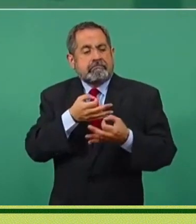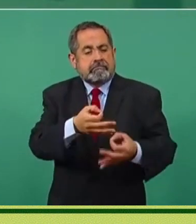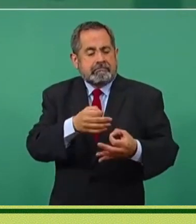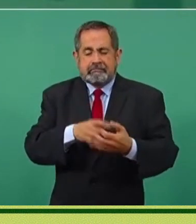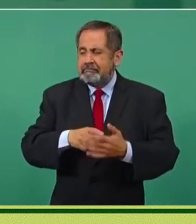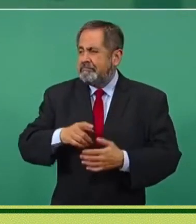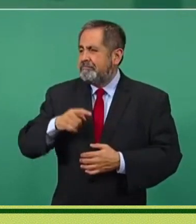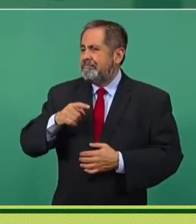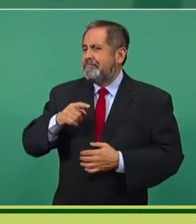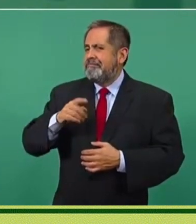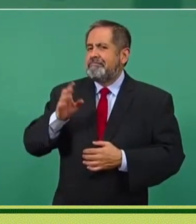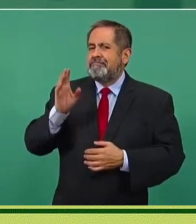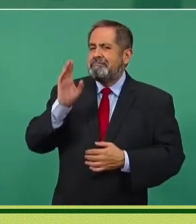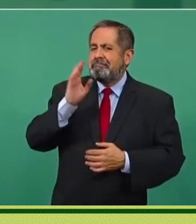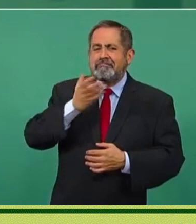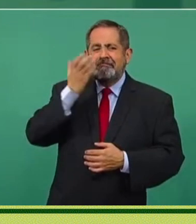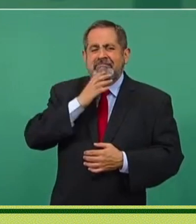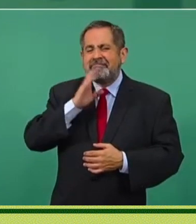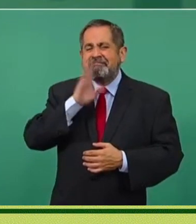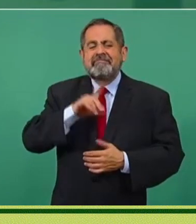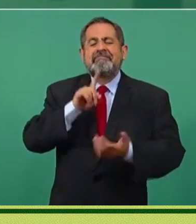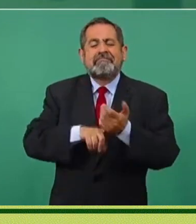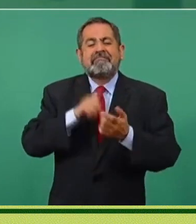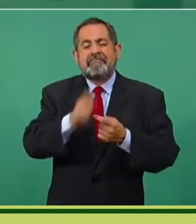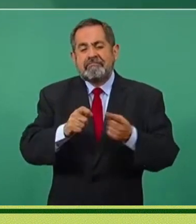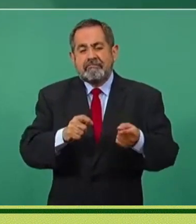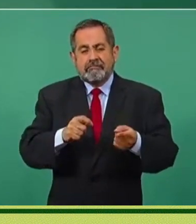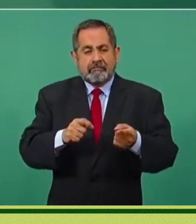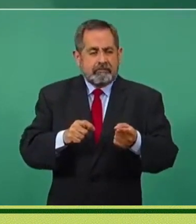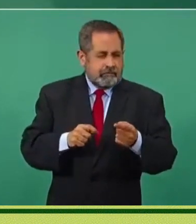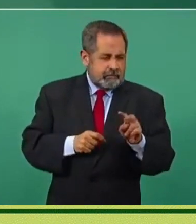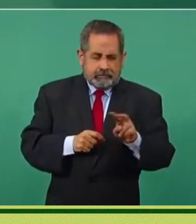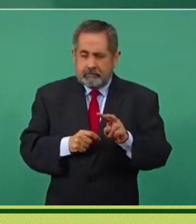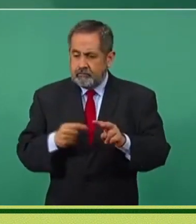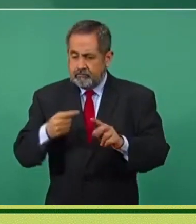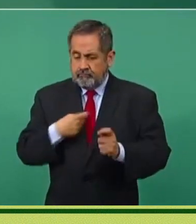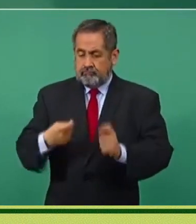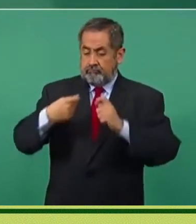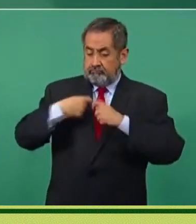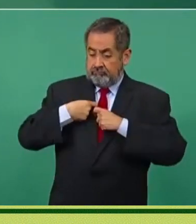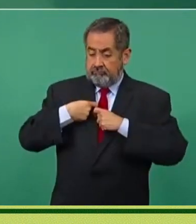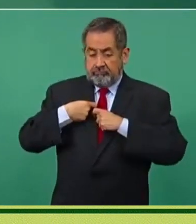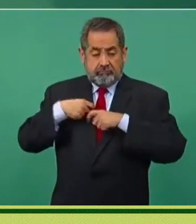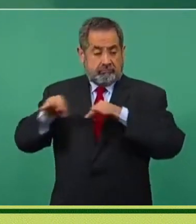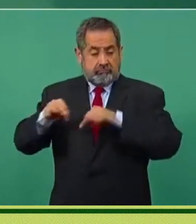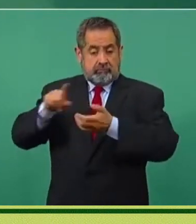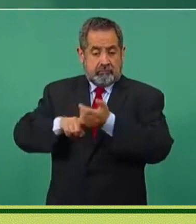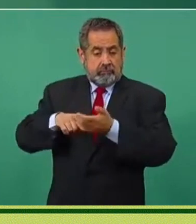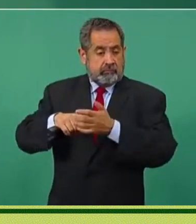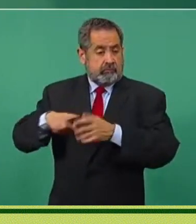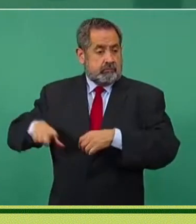la mala costumbre de ver en los cargos públicos la oportunidad para enriquecerse.